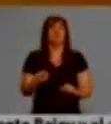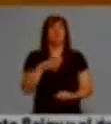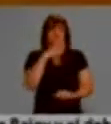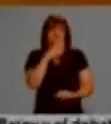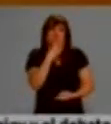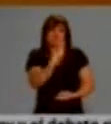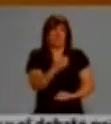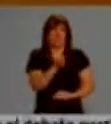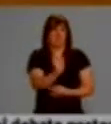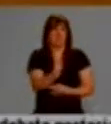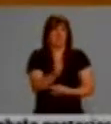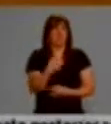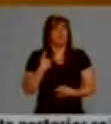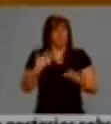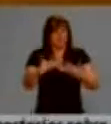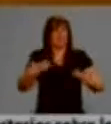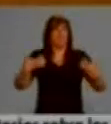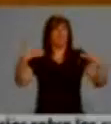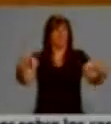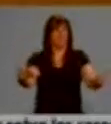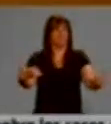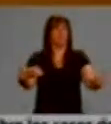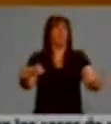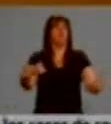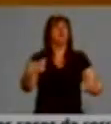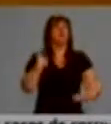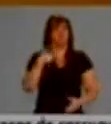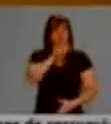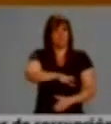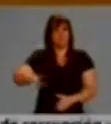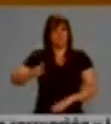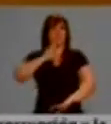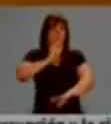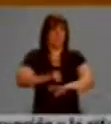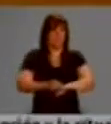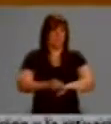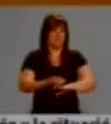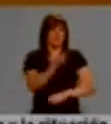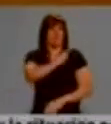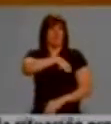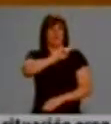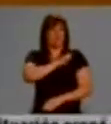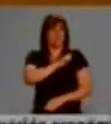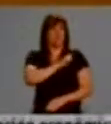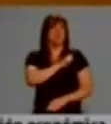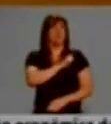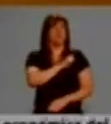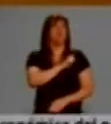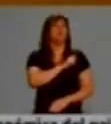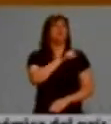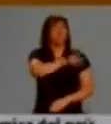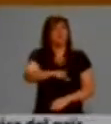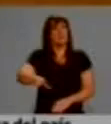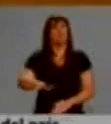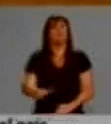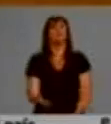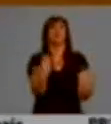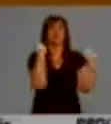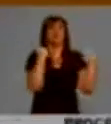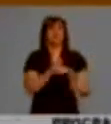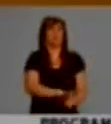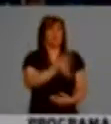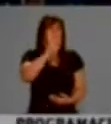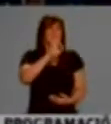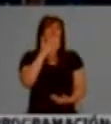razón, y cito: los jueces en España son los que deciden si